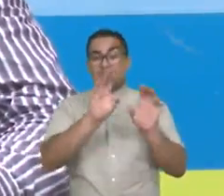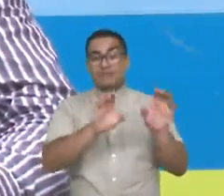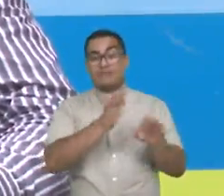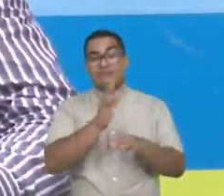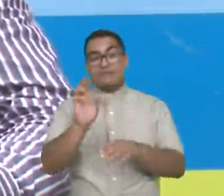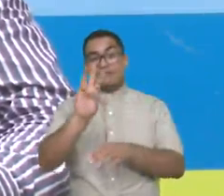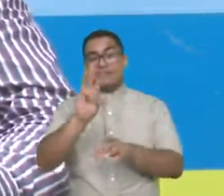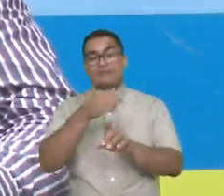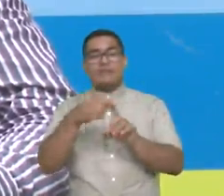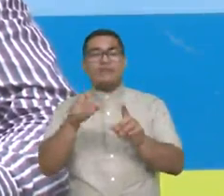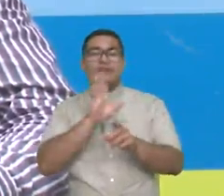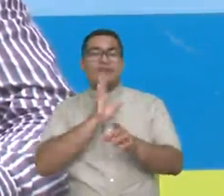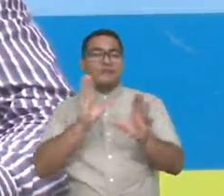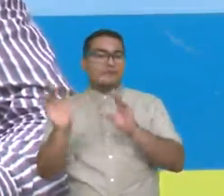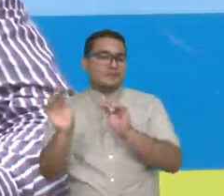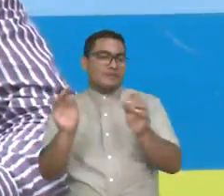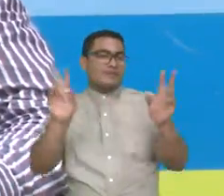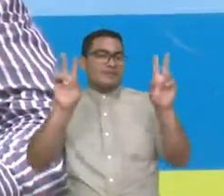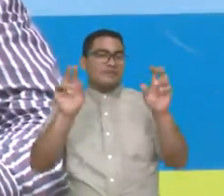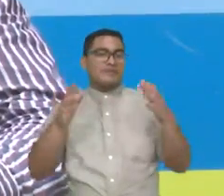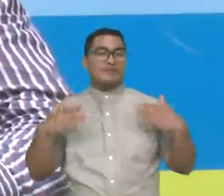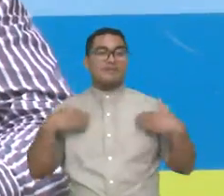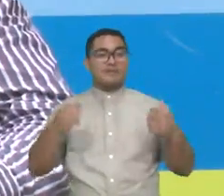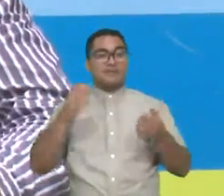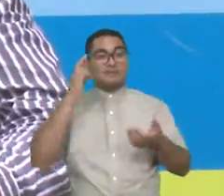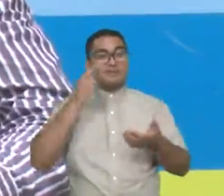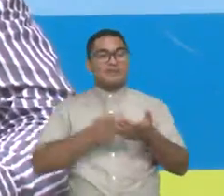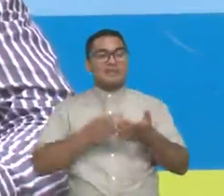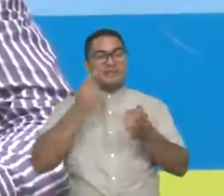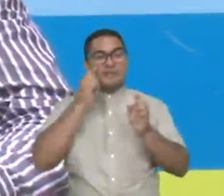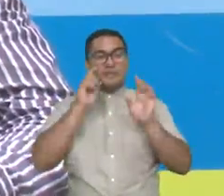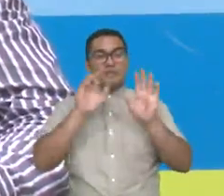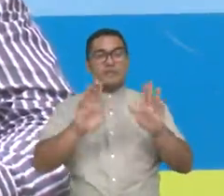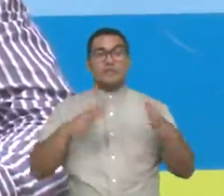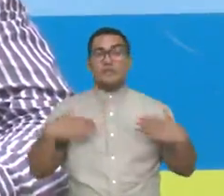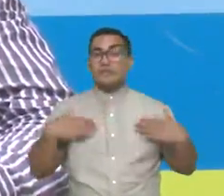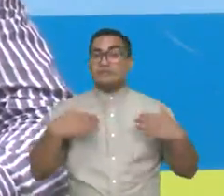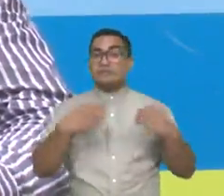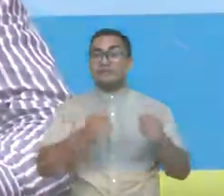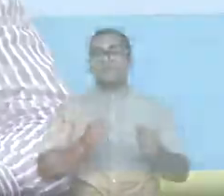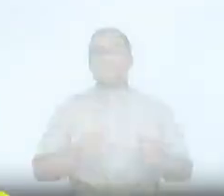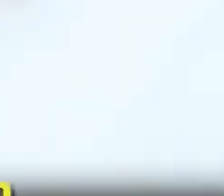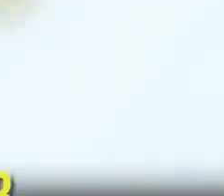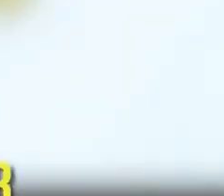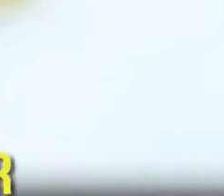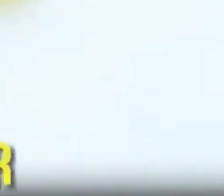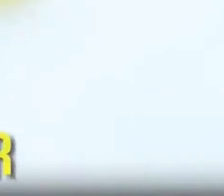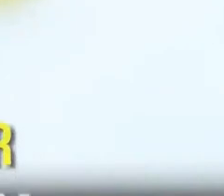para seguir conversando sobre temas de salud. Recuerde que prevenir también es salud.